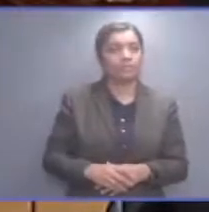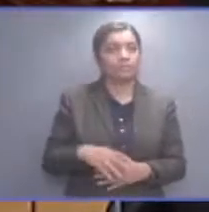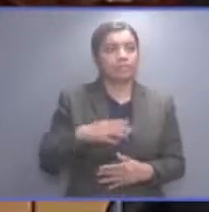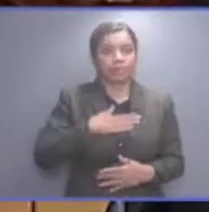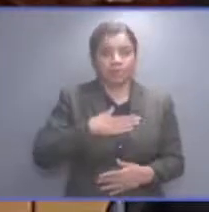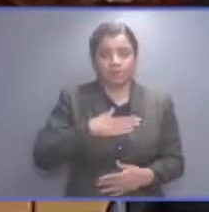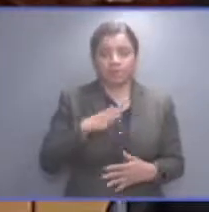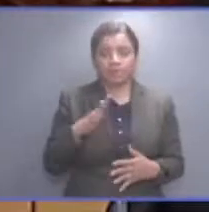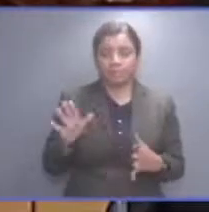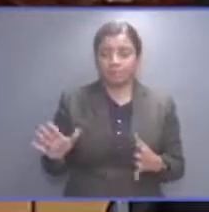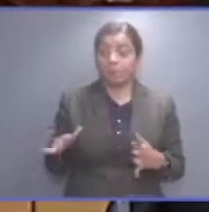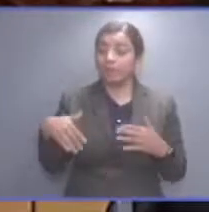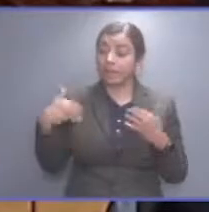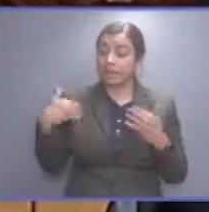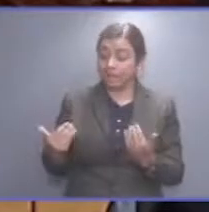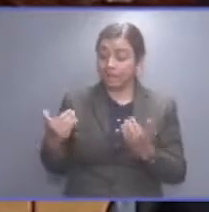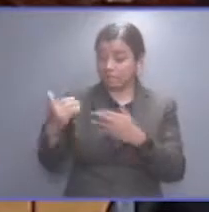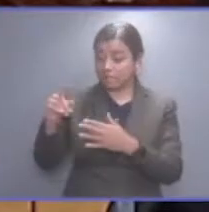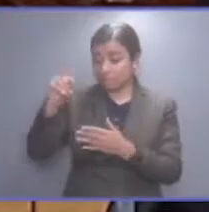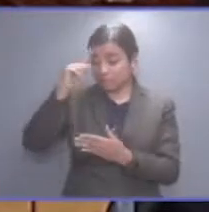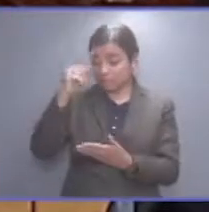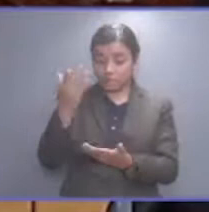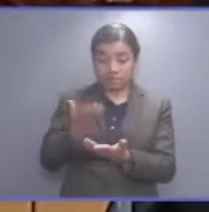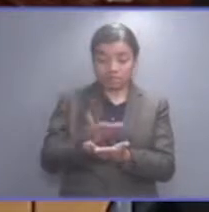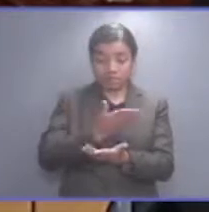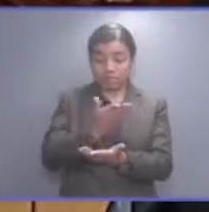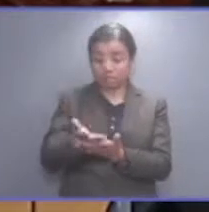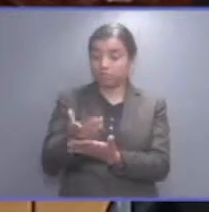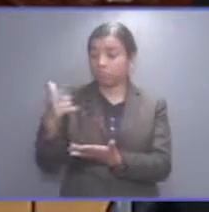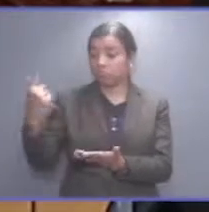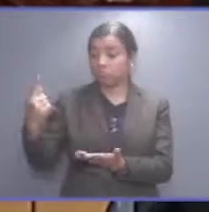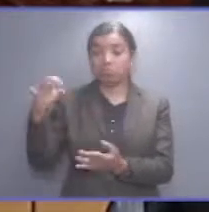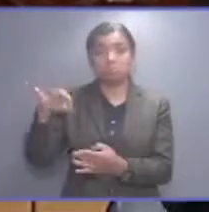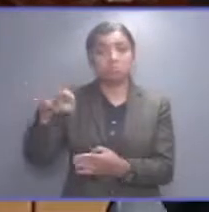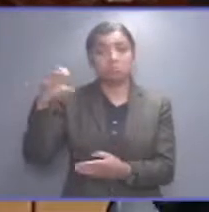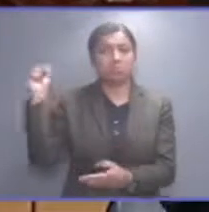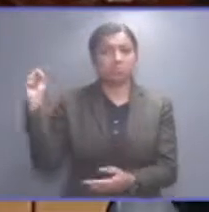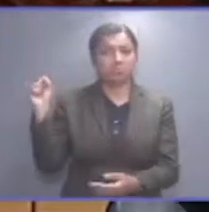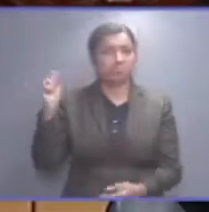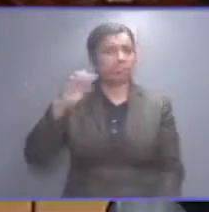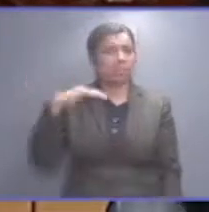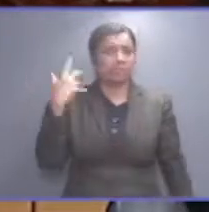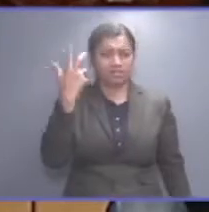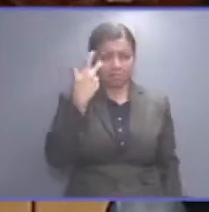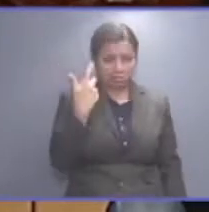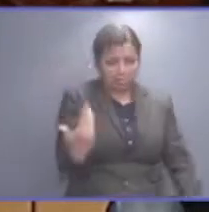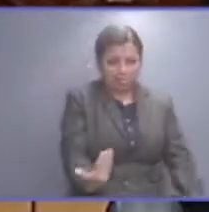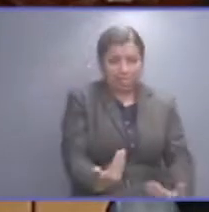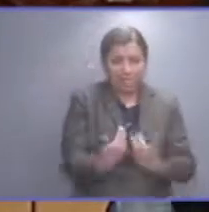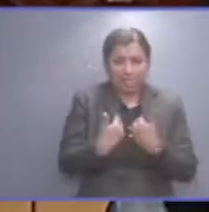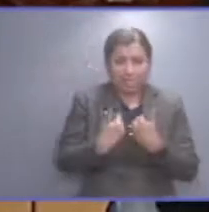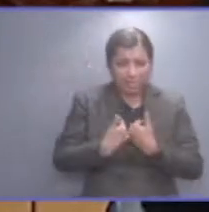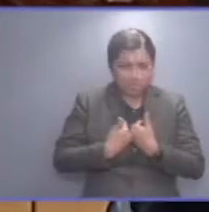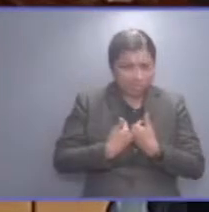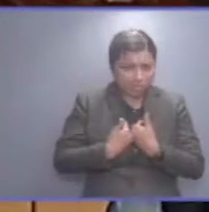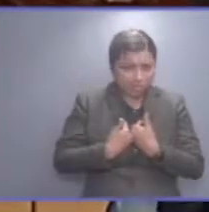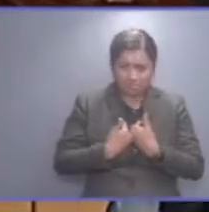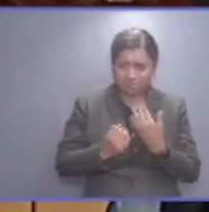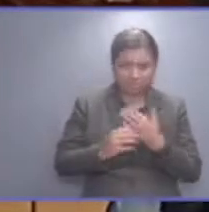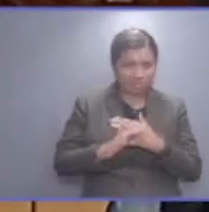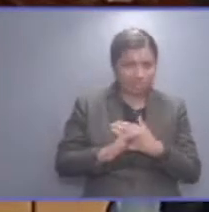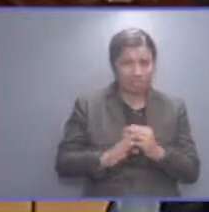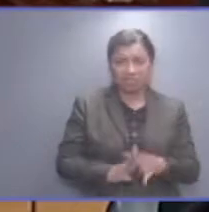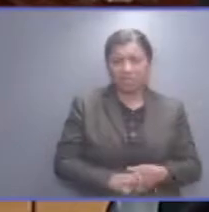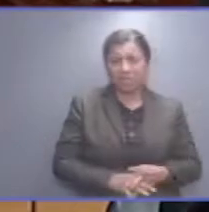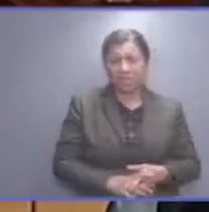a las diferentes iniciativas o reformas, no nos lo están negando a nosotros, se lo están negando al